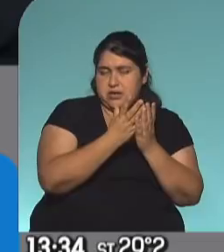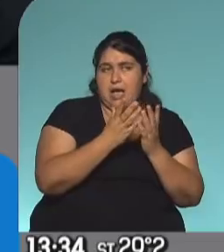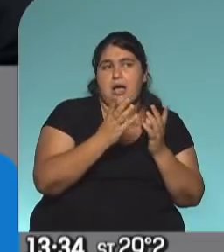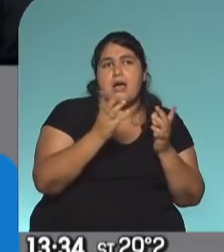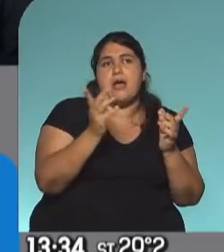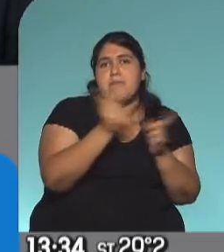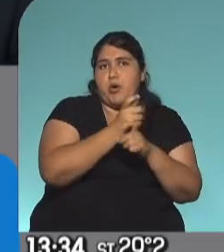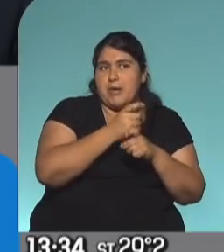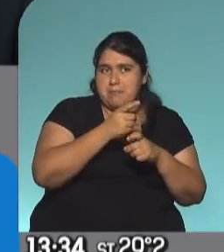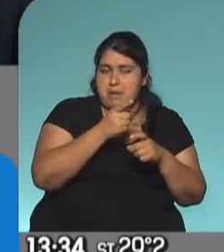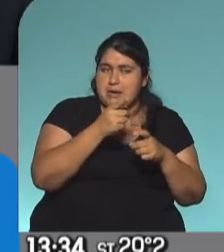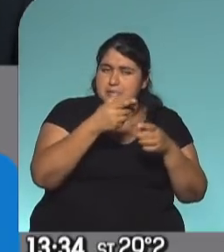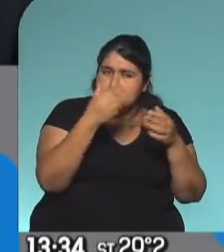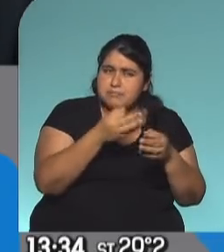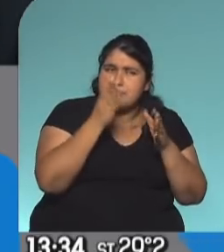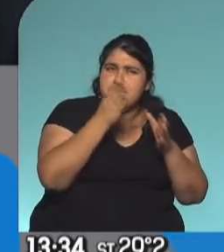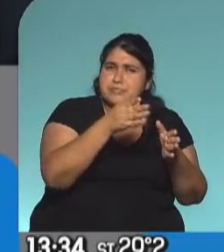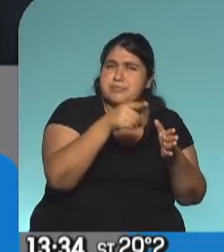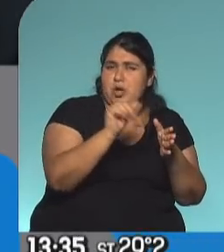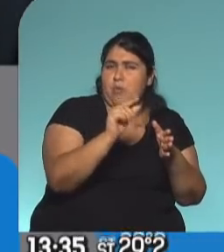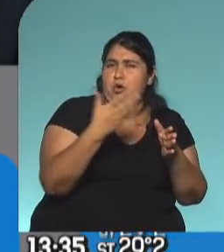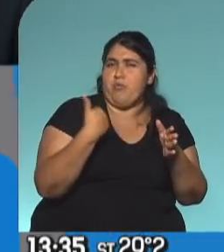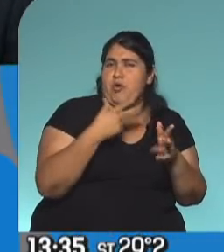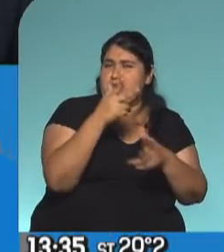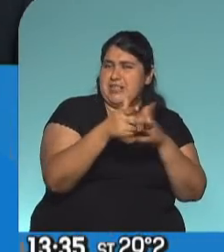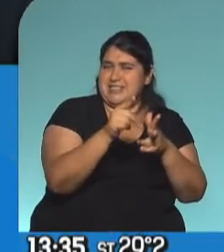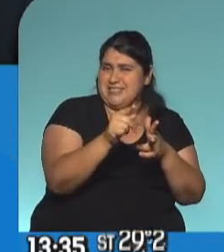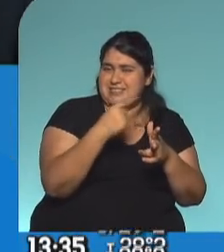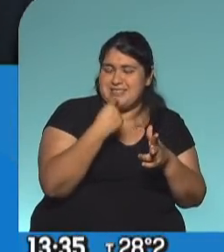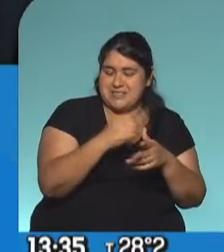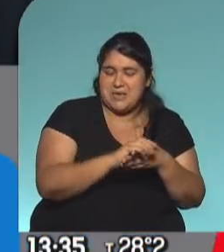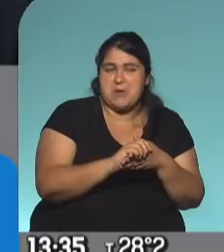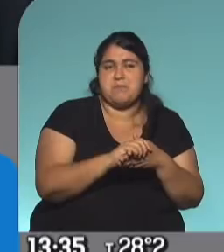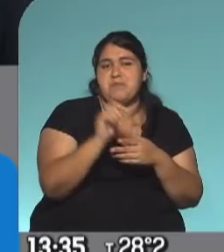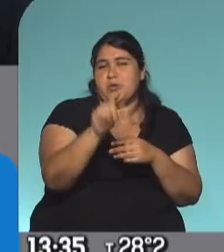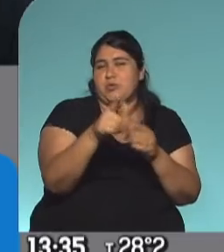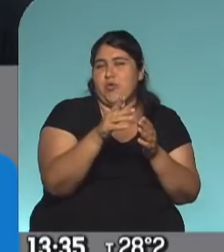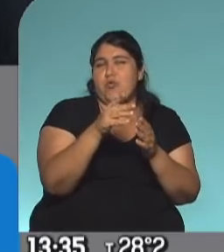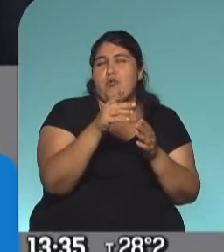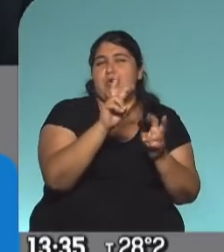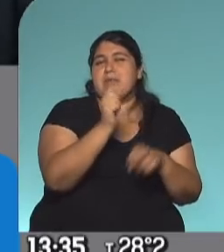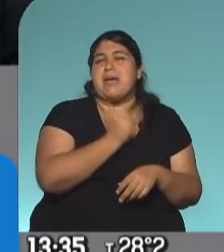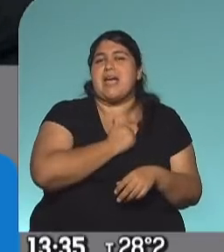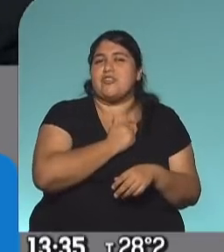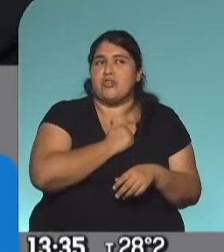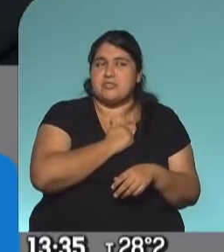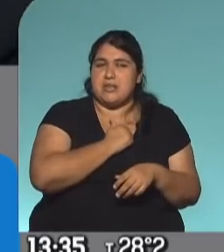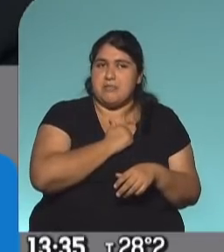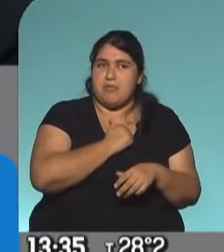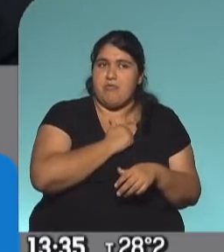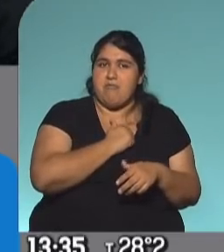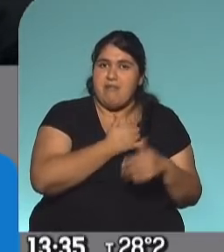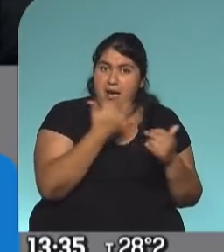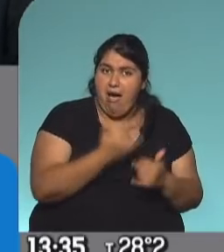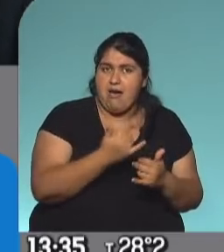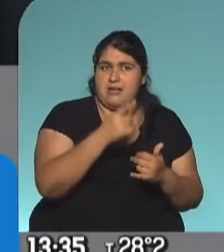problemas concretos que se involucra, como vos decís en alguno de tus trabajos, con el catolicismo realmente existente y